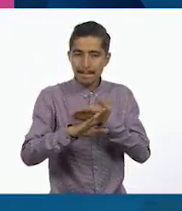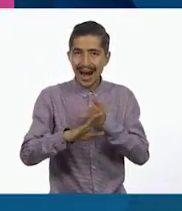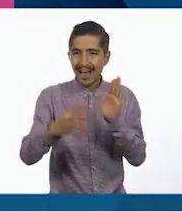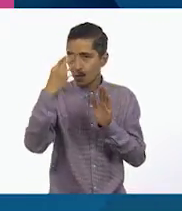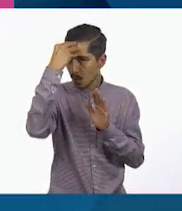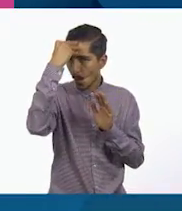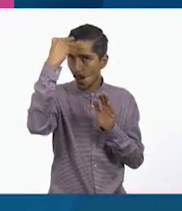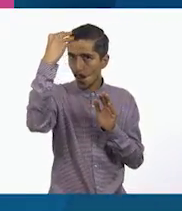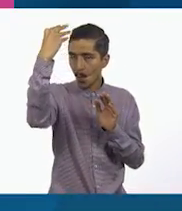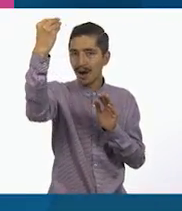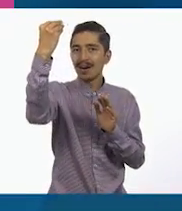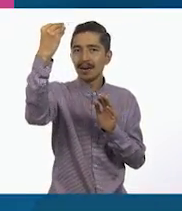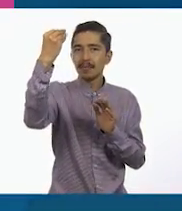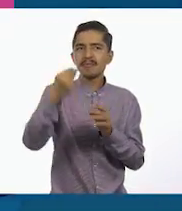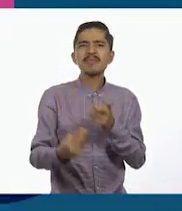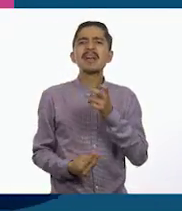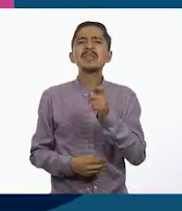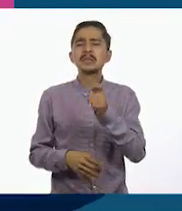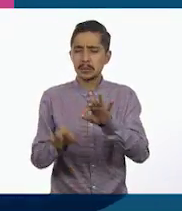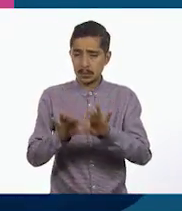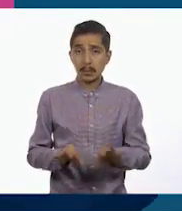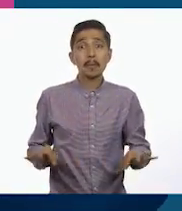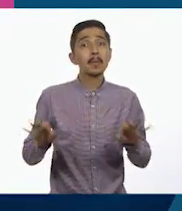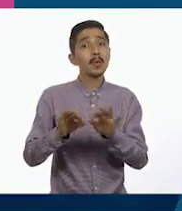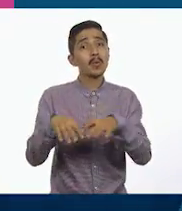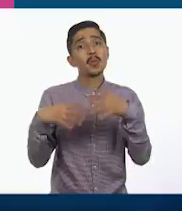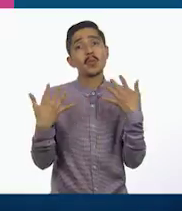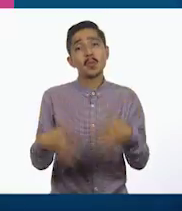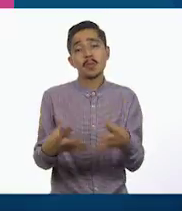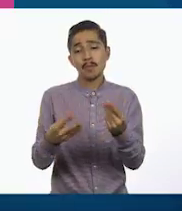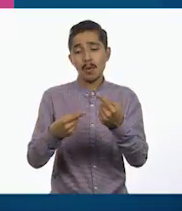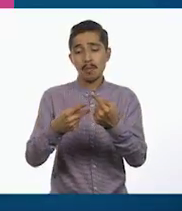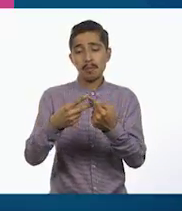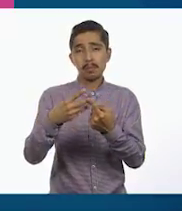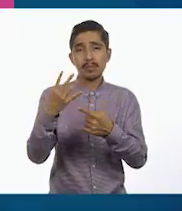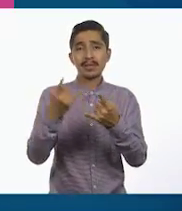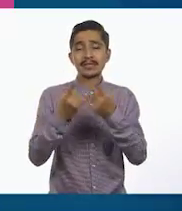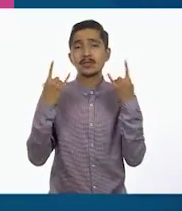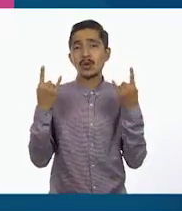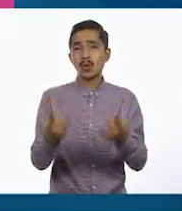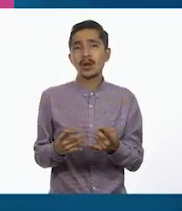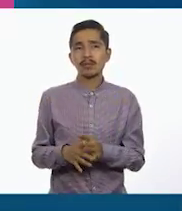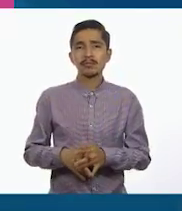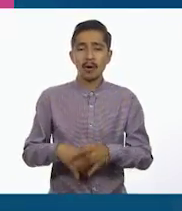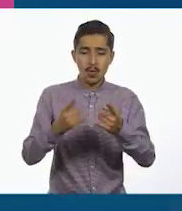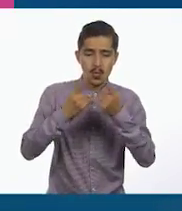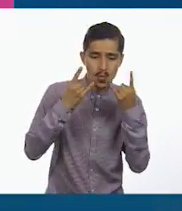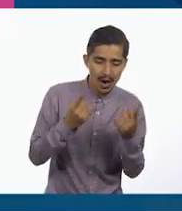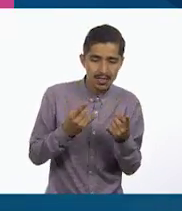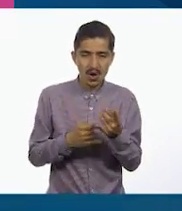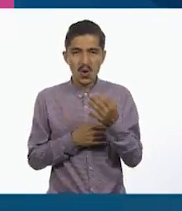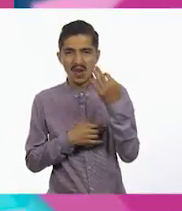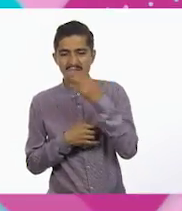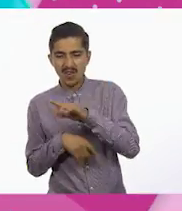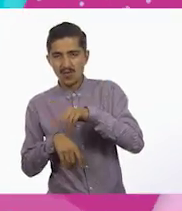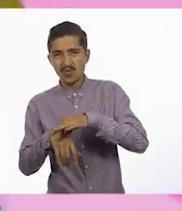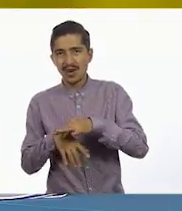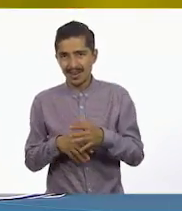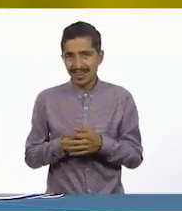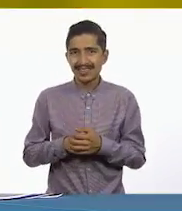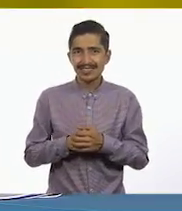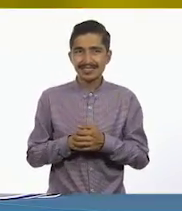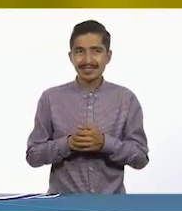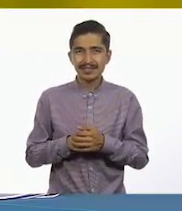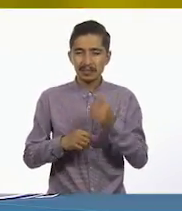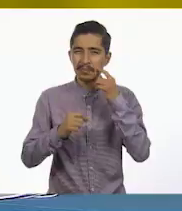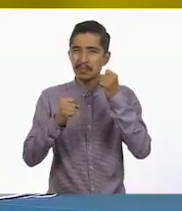en la frente y que han sido protagonistas de numerosas historias, cuentos y leyendas?